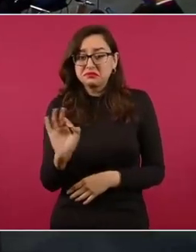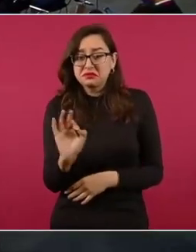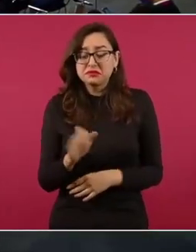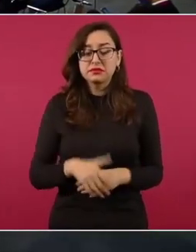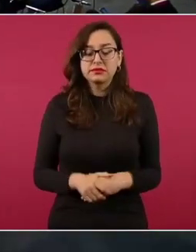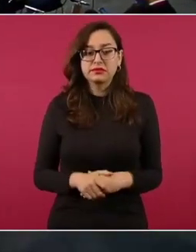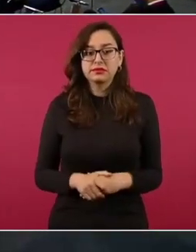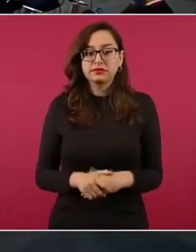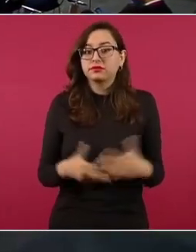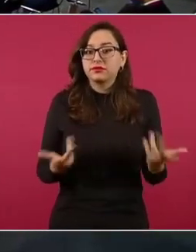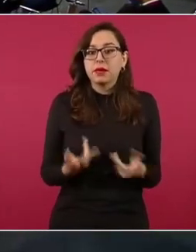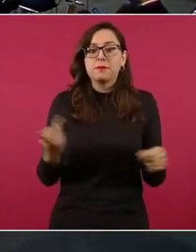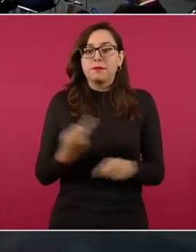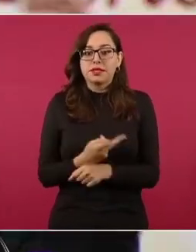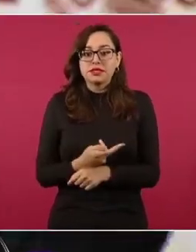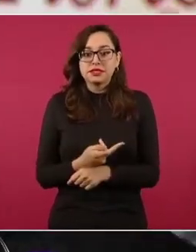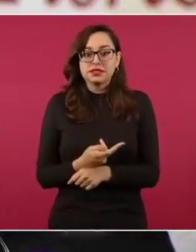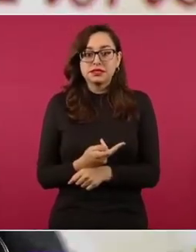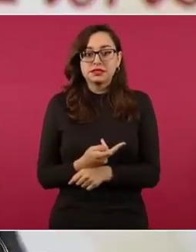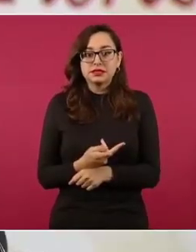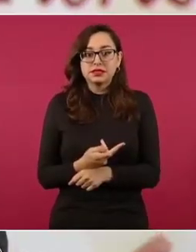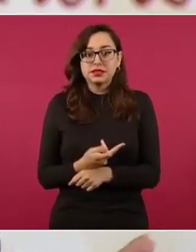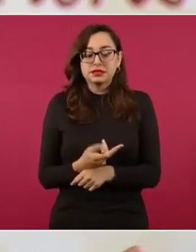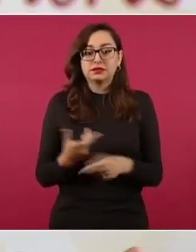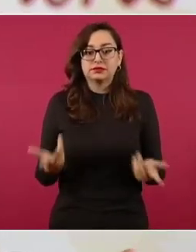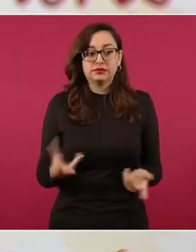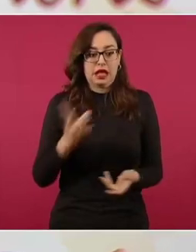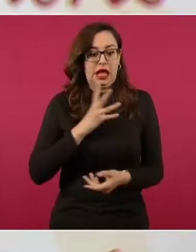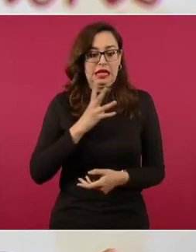Entonces, quiere decir que vamos a tener al conjunto de nuestra afición.